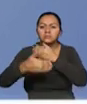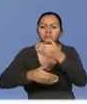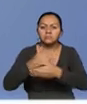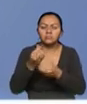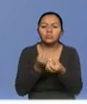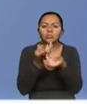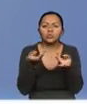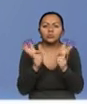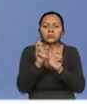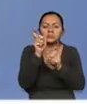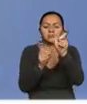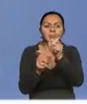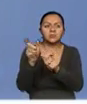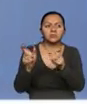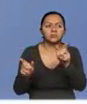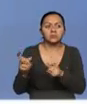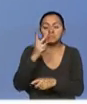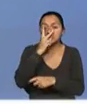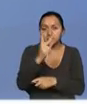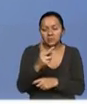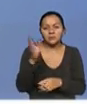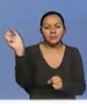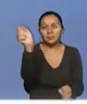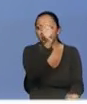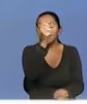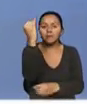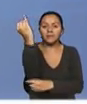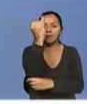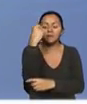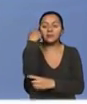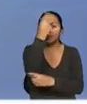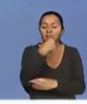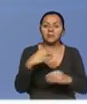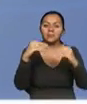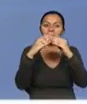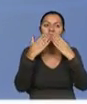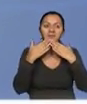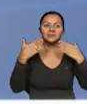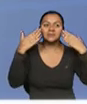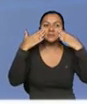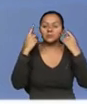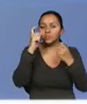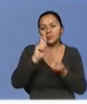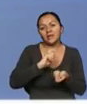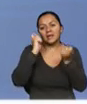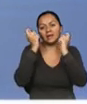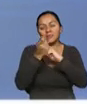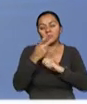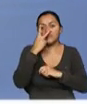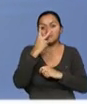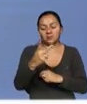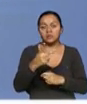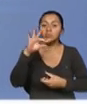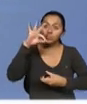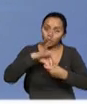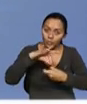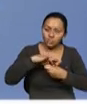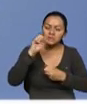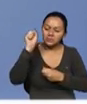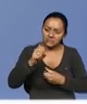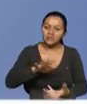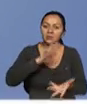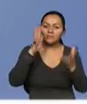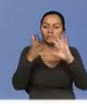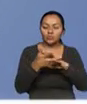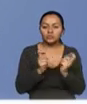plaza, saldrán millones de banderas verdes, rostros repletos de sonrisas y convicción, a votar por la revolución, por